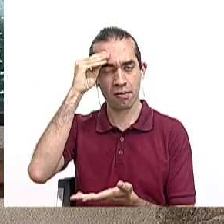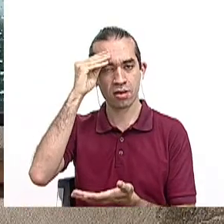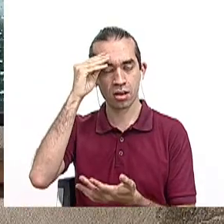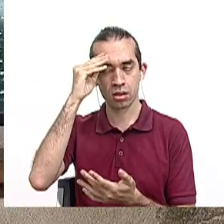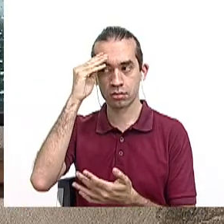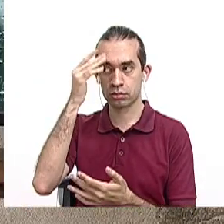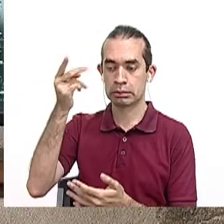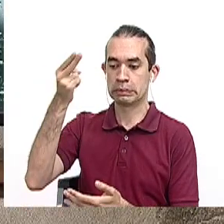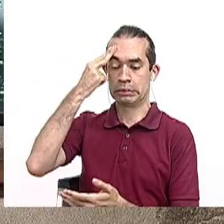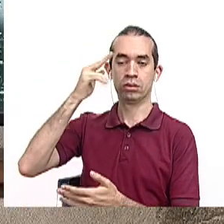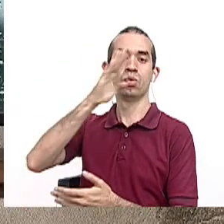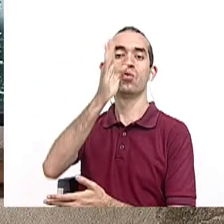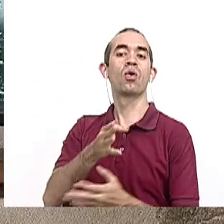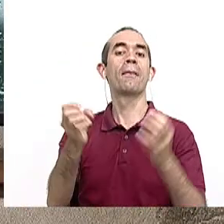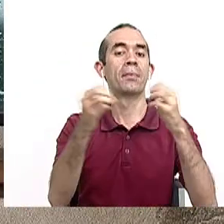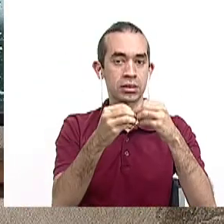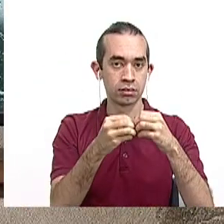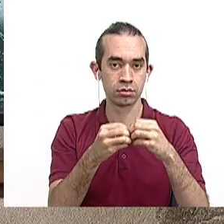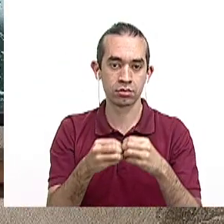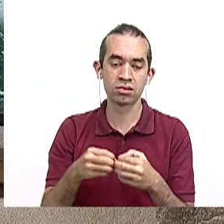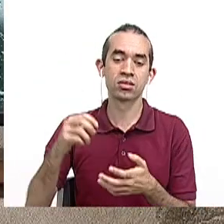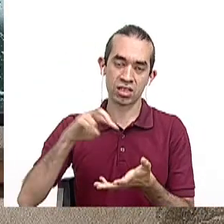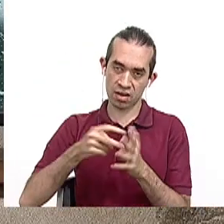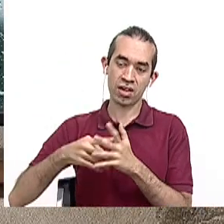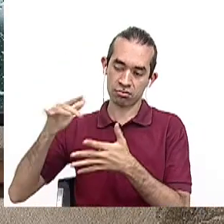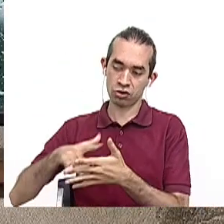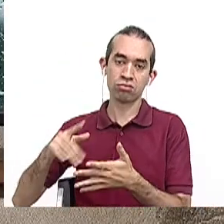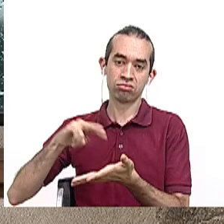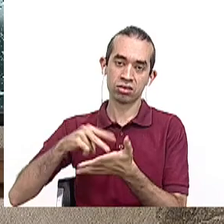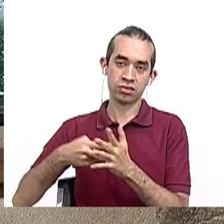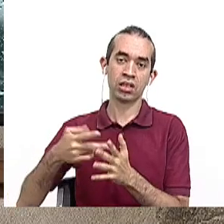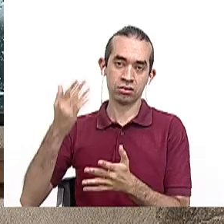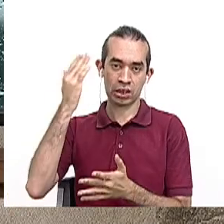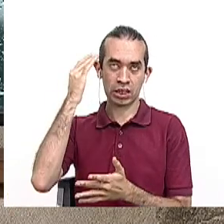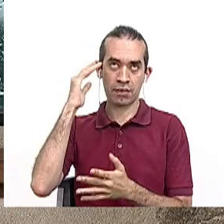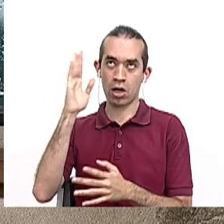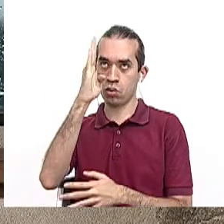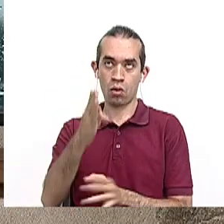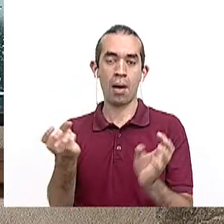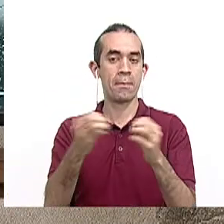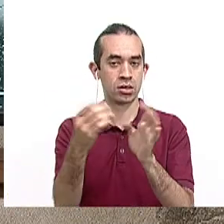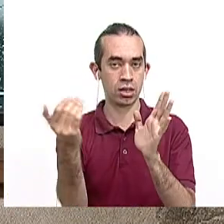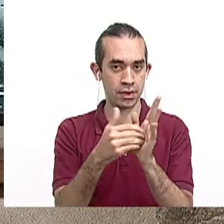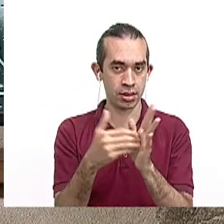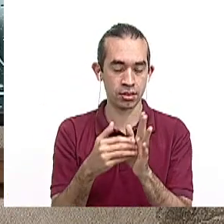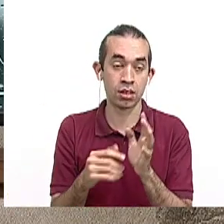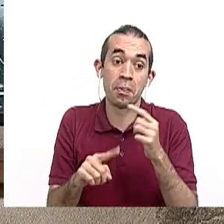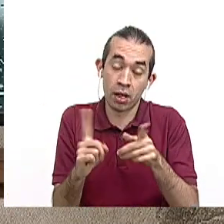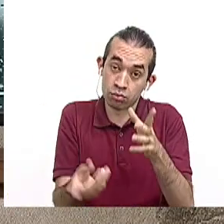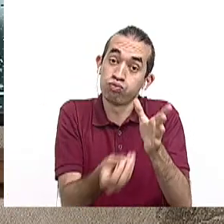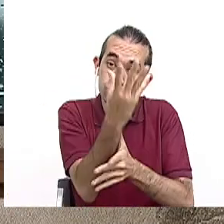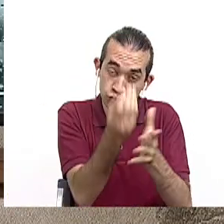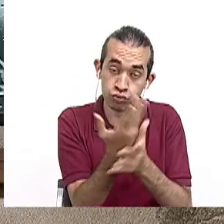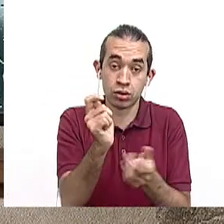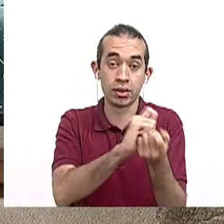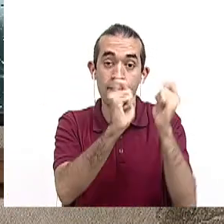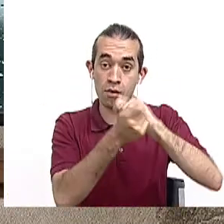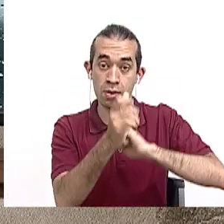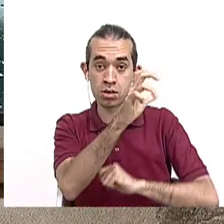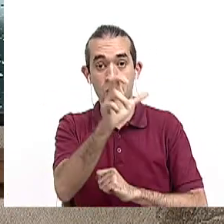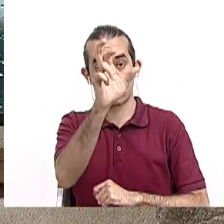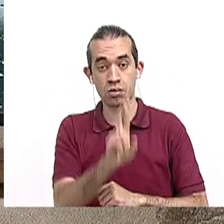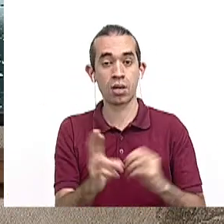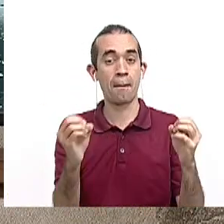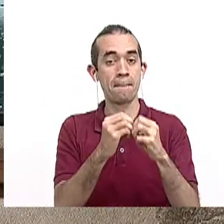objetivo de repasarla. Pero también, ¿qué nacería después de aquello? Todas aquellas reformas que hicieron de Costa Rica una